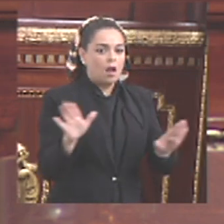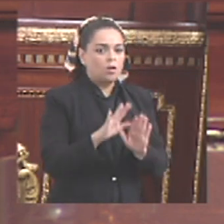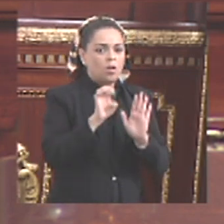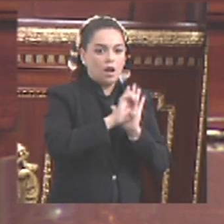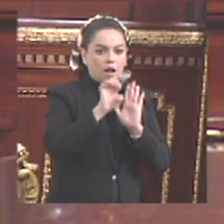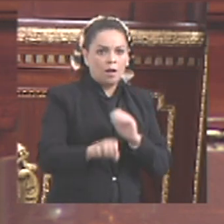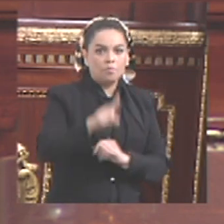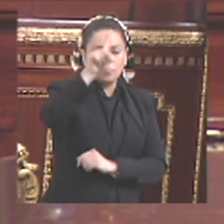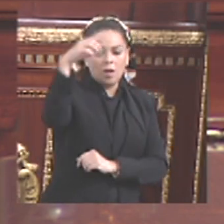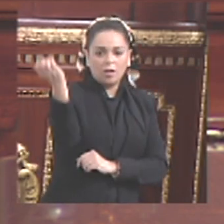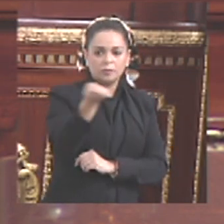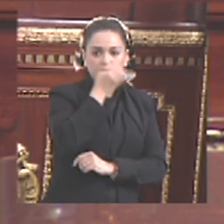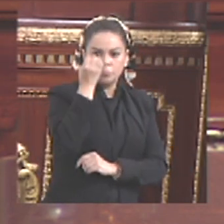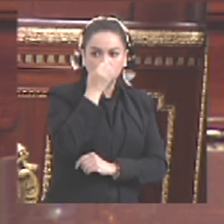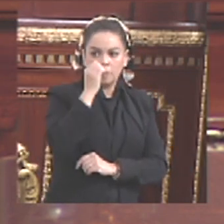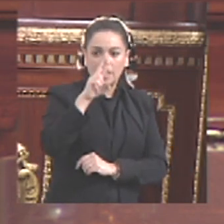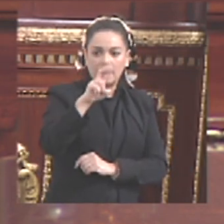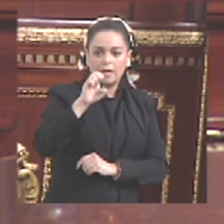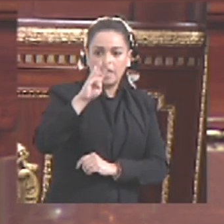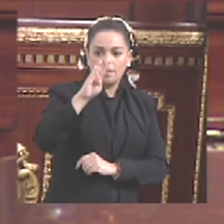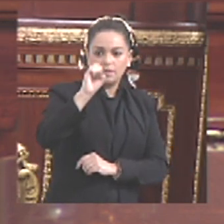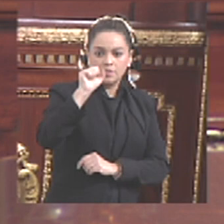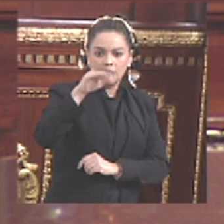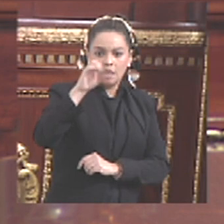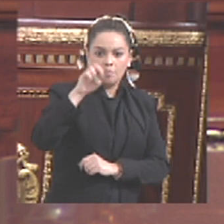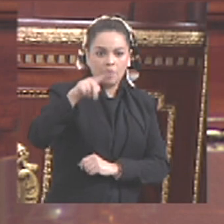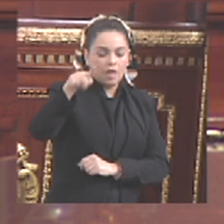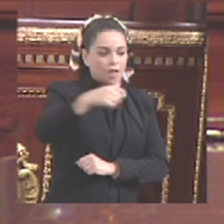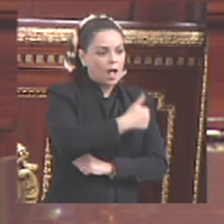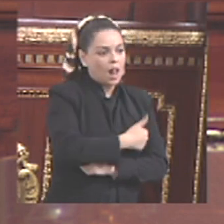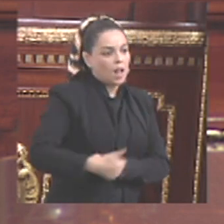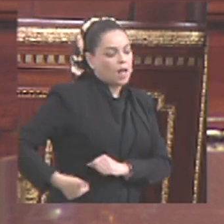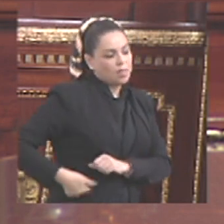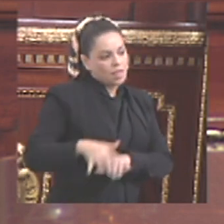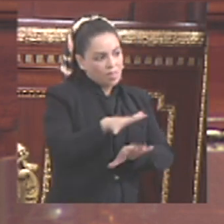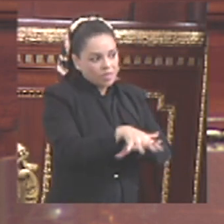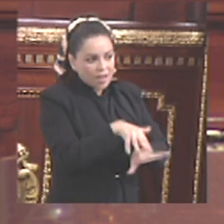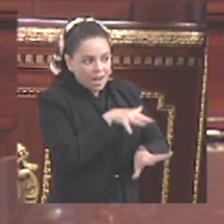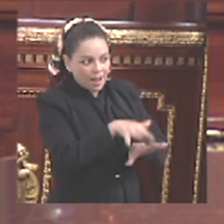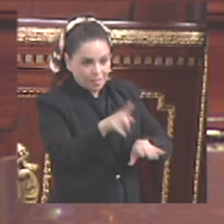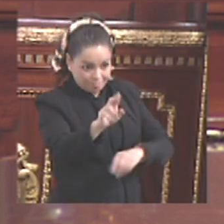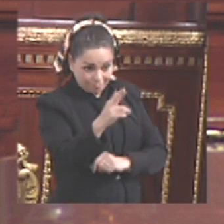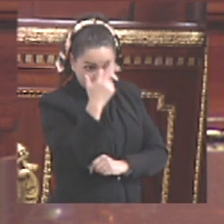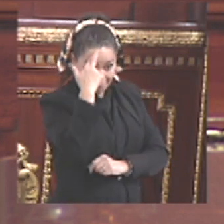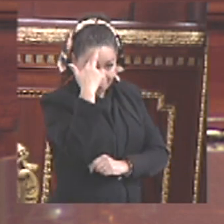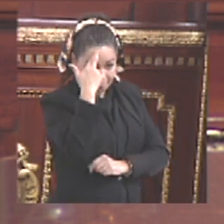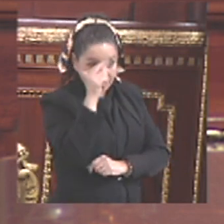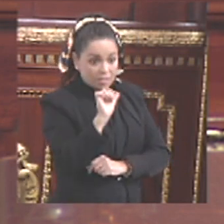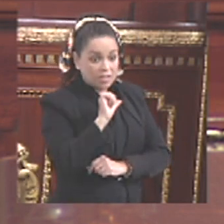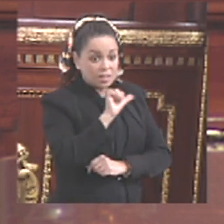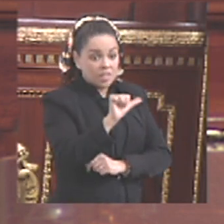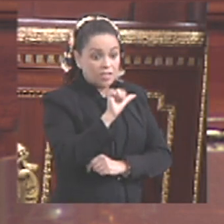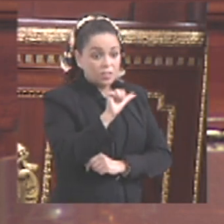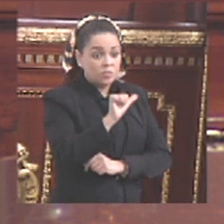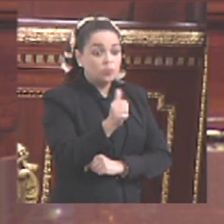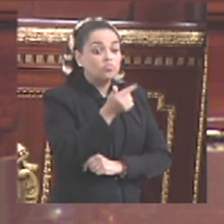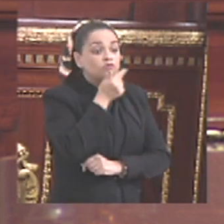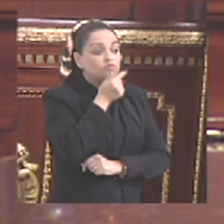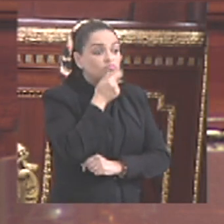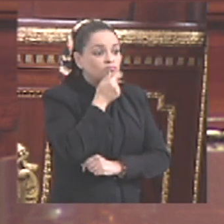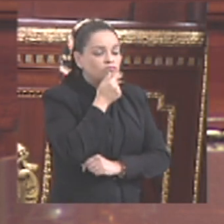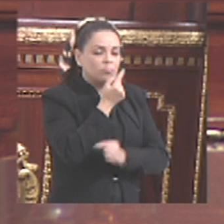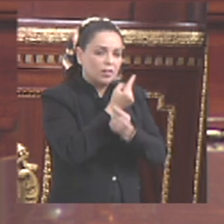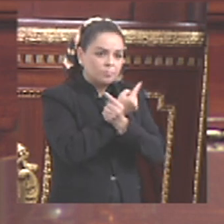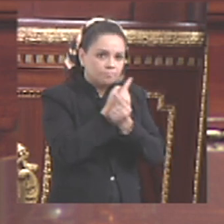la alcaldía Tlalpan, en donde lamentablemente fallecieron 19 niños o 19 menores